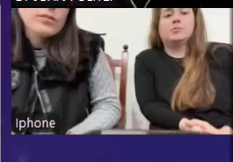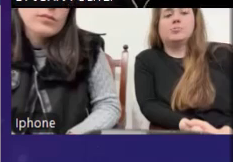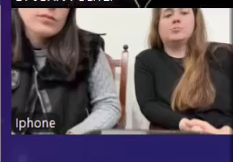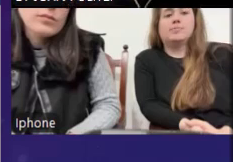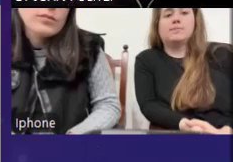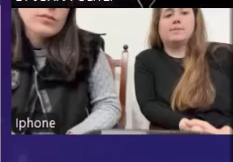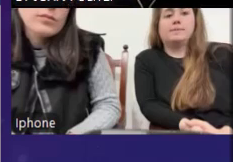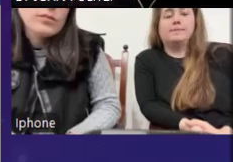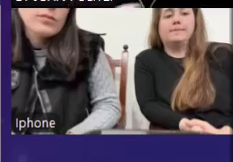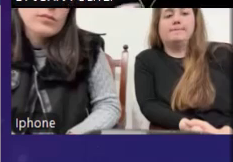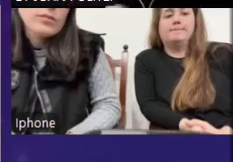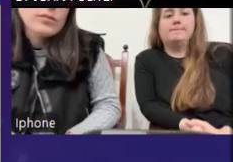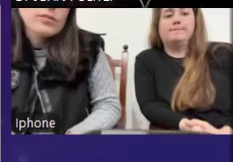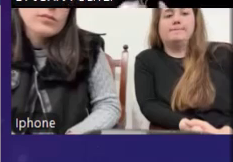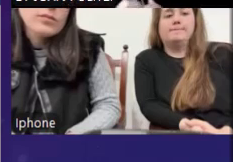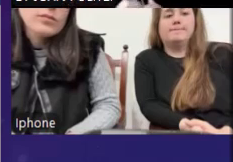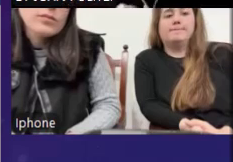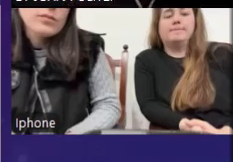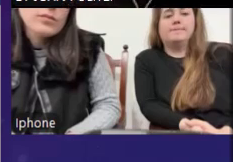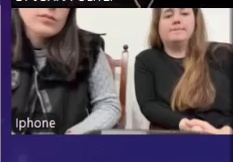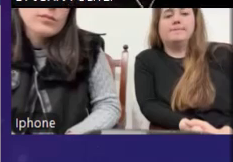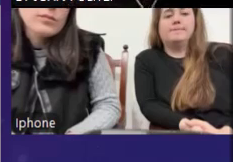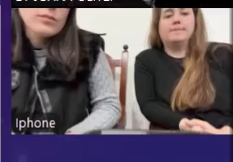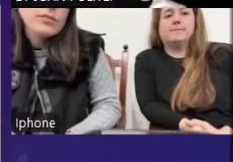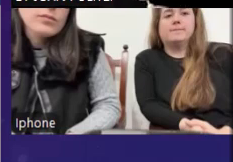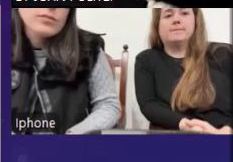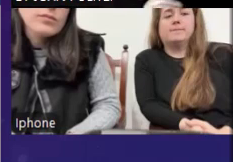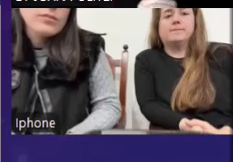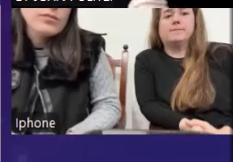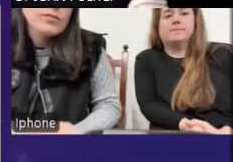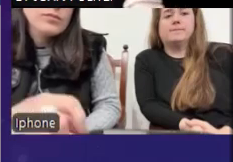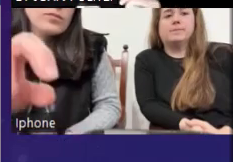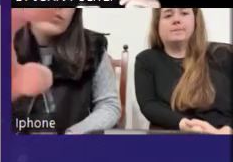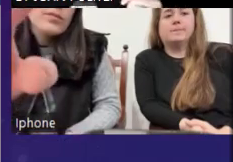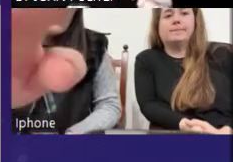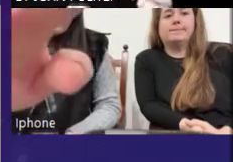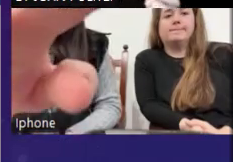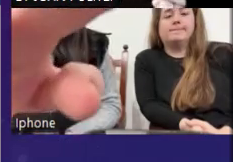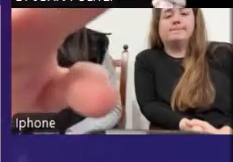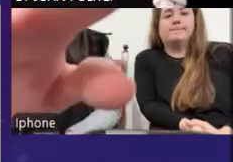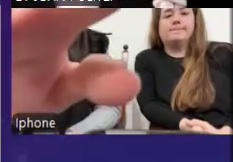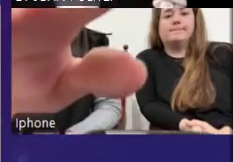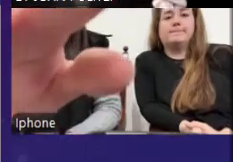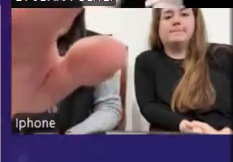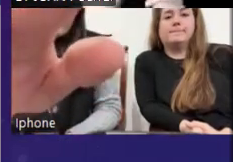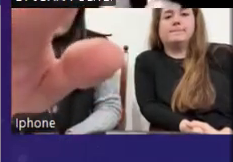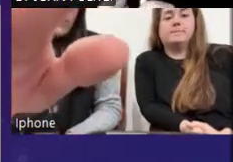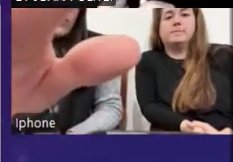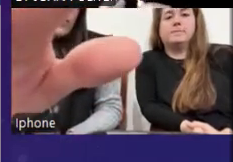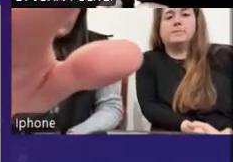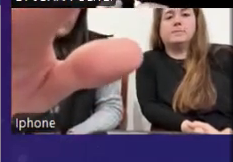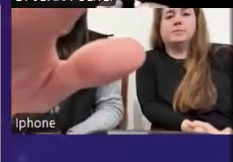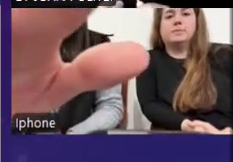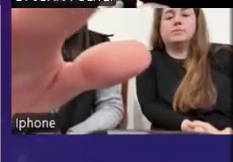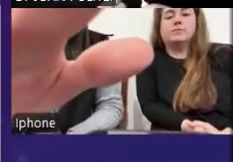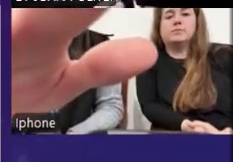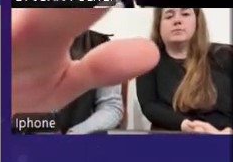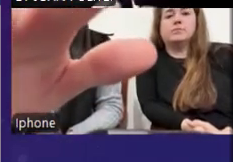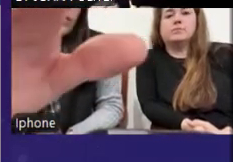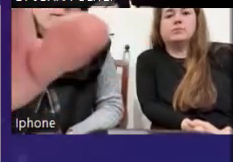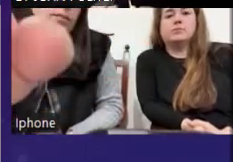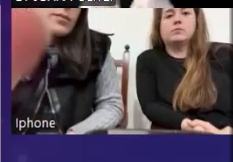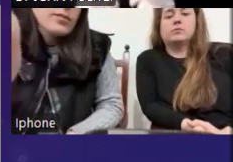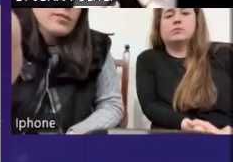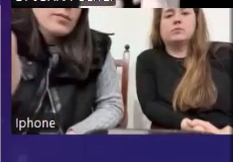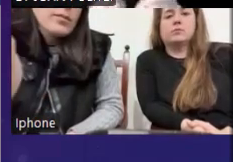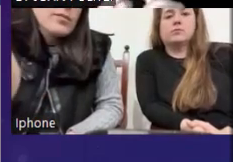esta terapia génica, no necesitamos sacarle sangre al paciente, no necesitamos volver a infundirle su propia sangre, no,